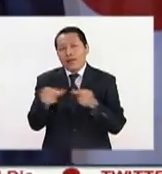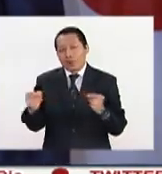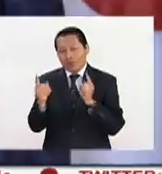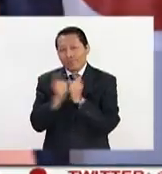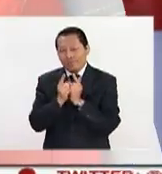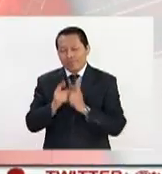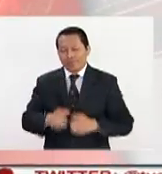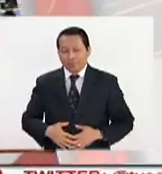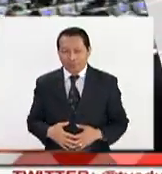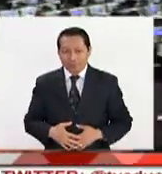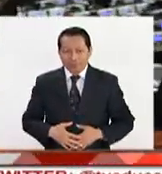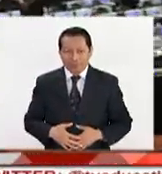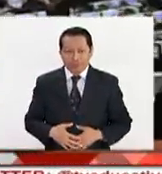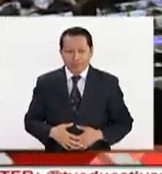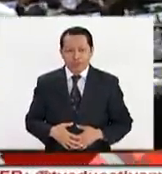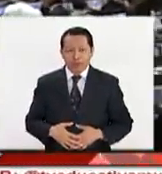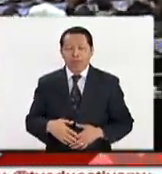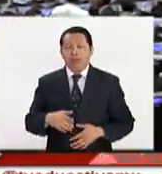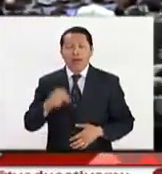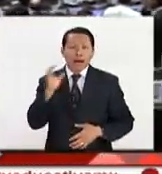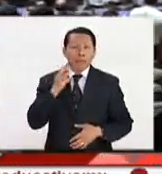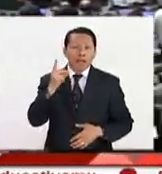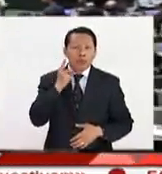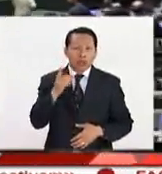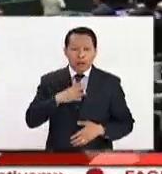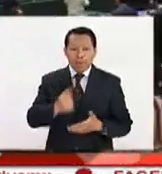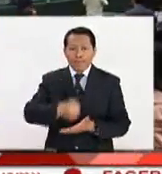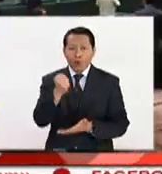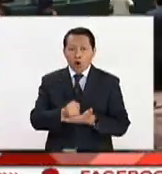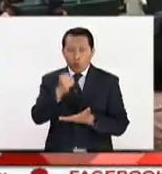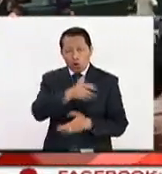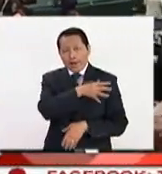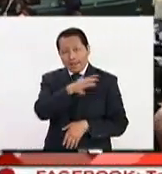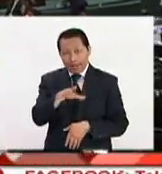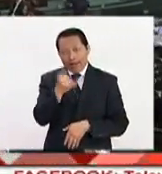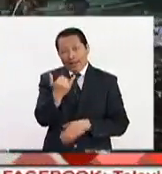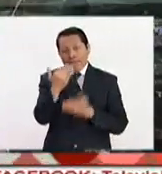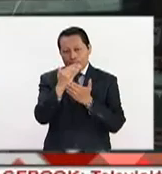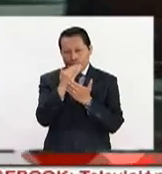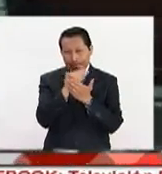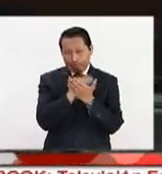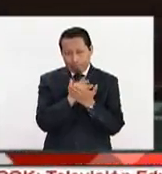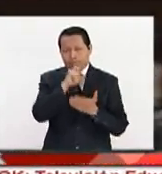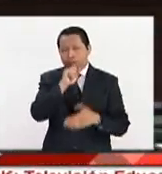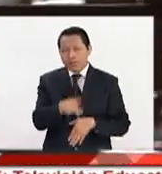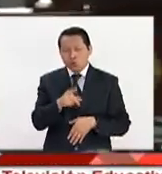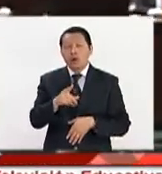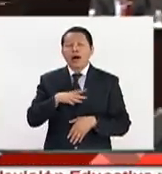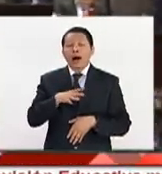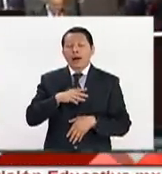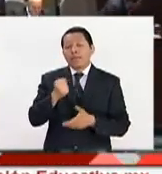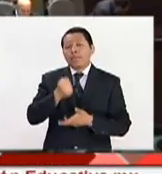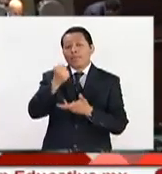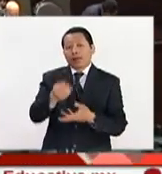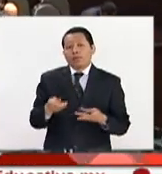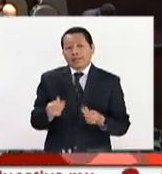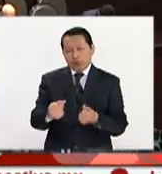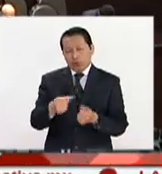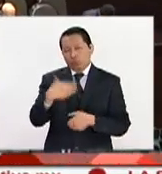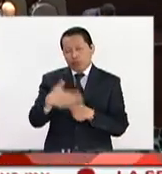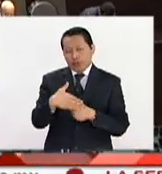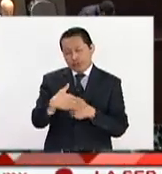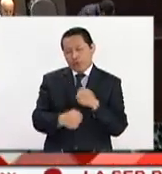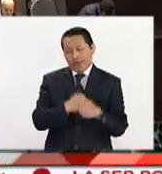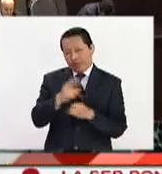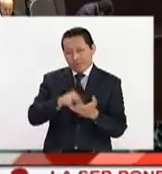Abe. La Cámara de Diputados aprobó en lo general y en lo particular el presupuesto de egresos de la Federación para